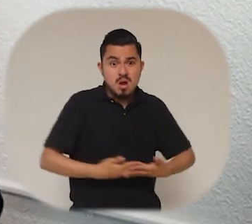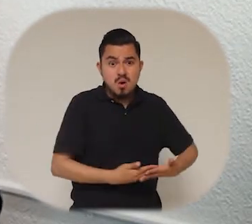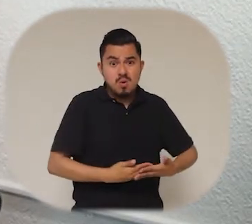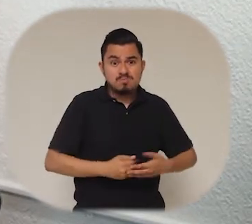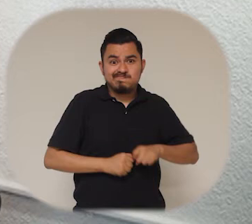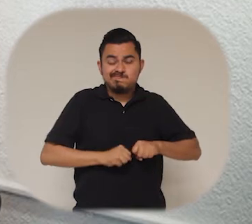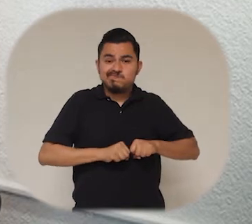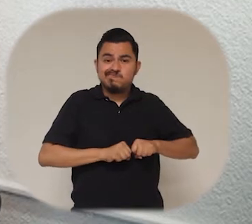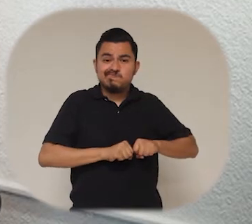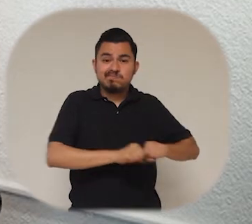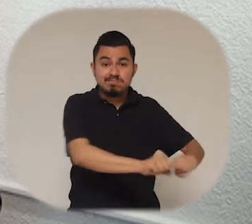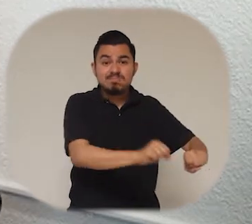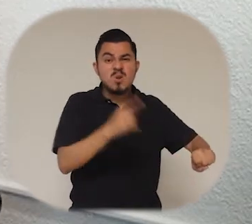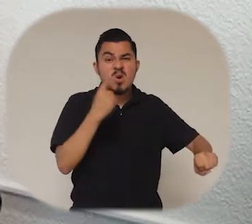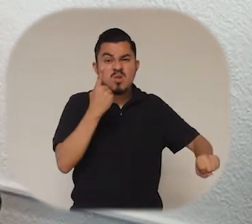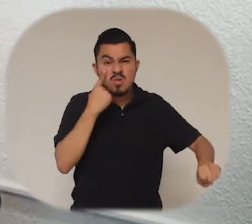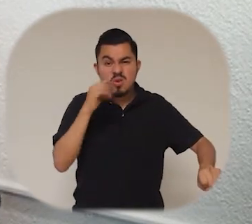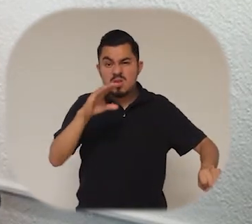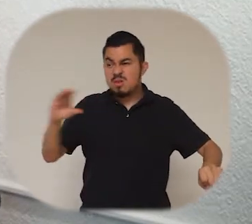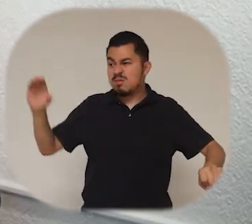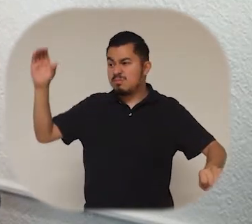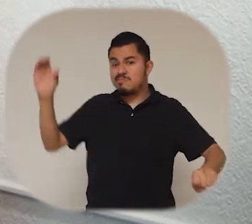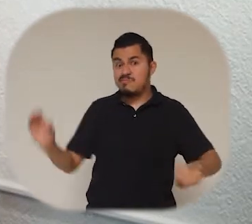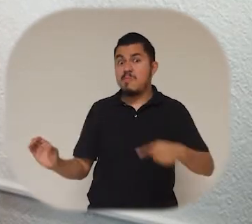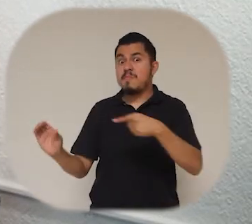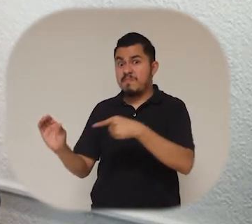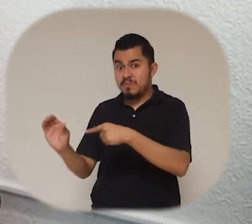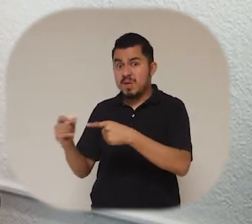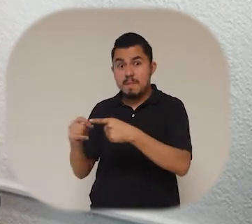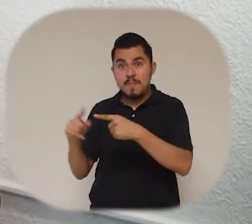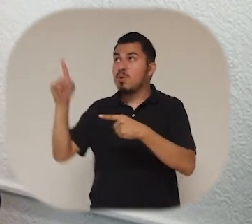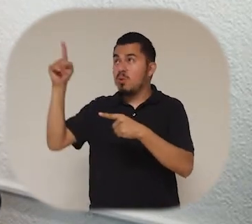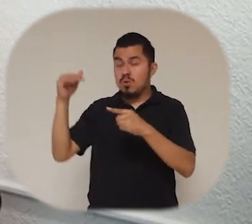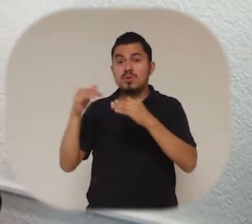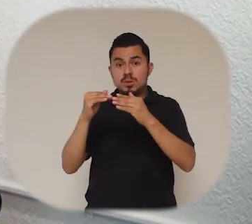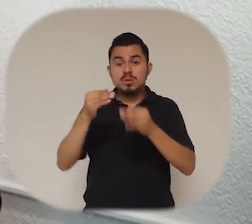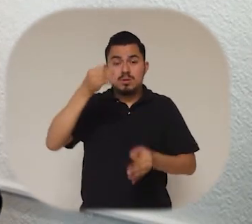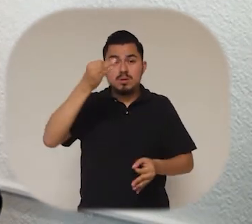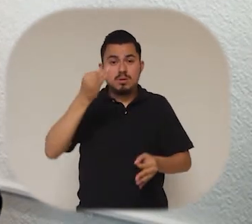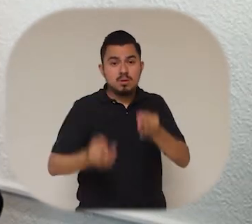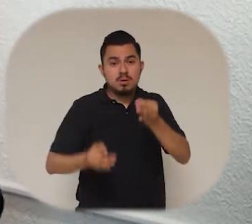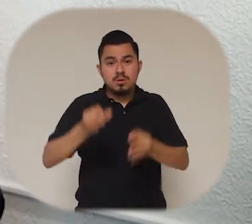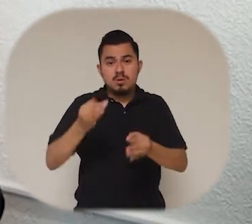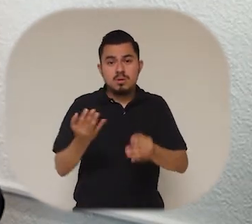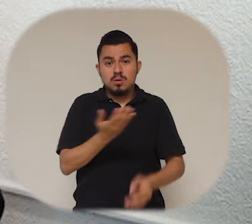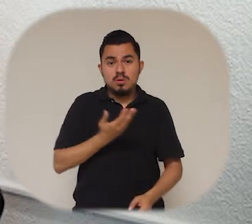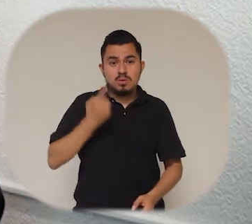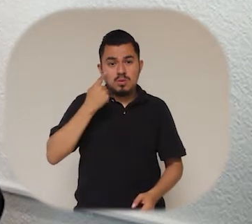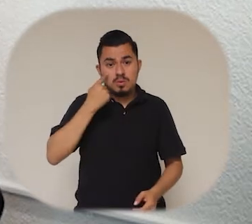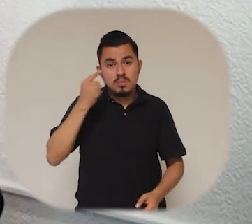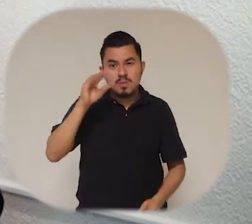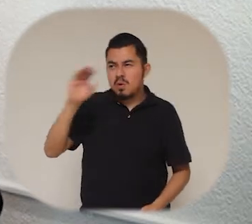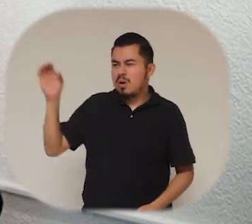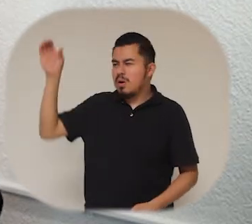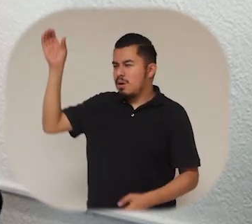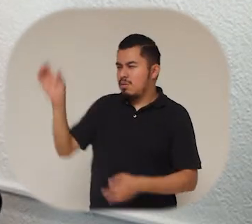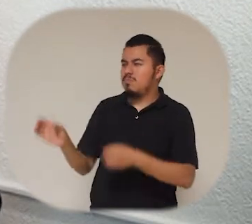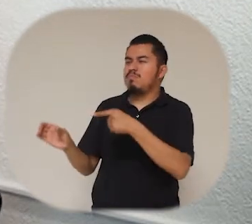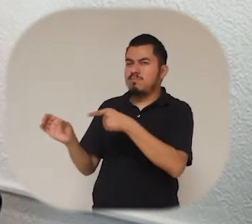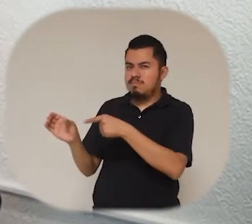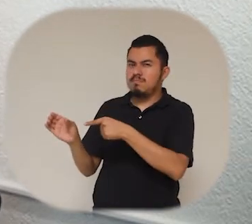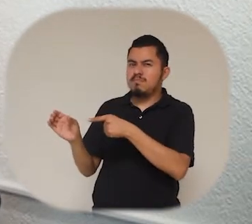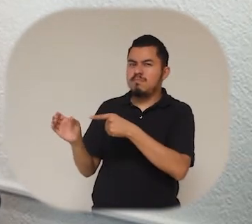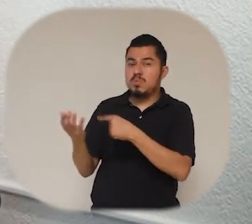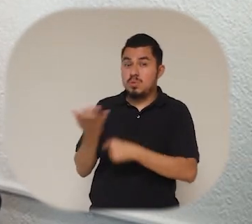amor, pero al mismo tiempo es un Dios de justicia, y aquí vemos esto reflejado en la cruz. Así que cada vez que